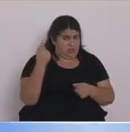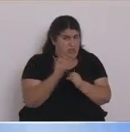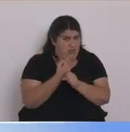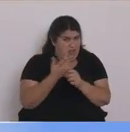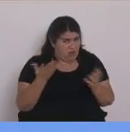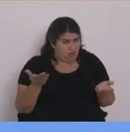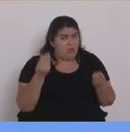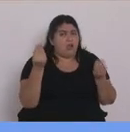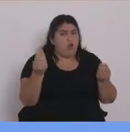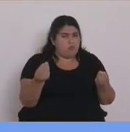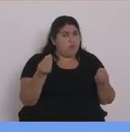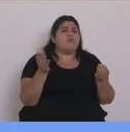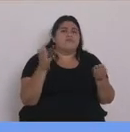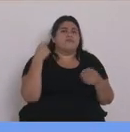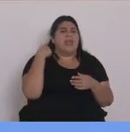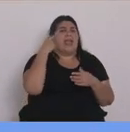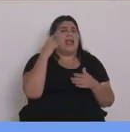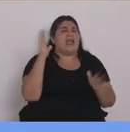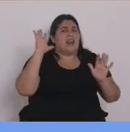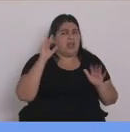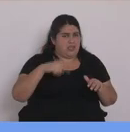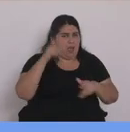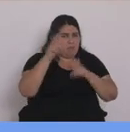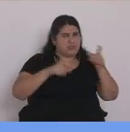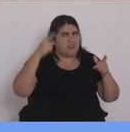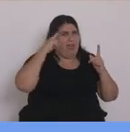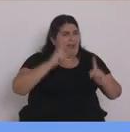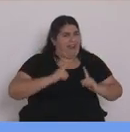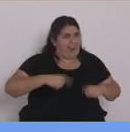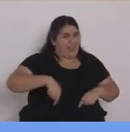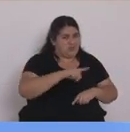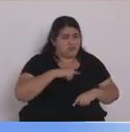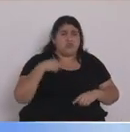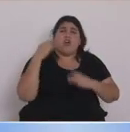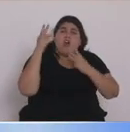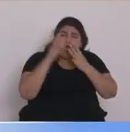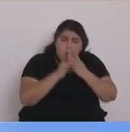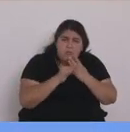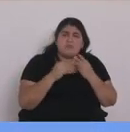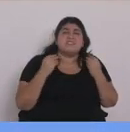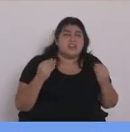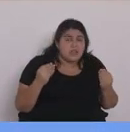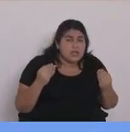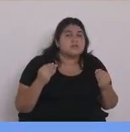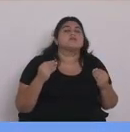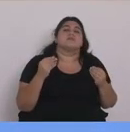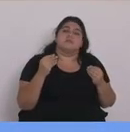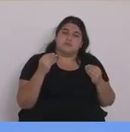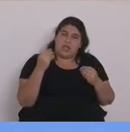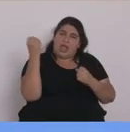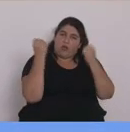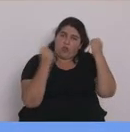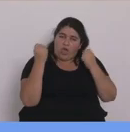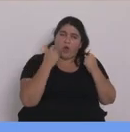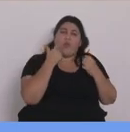bono porque todavía creía la gente un poco en nosotros. Creo que es nuestro compromiso honrar las deudas como tenemos. A los que